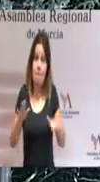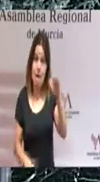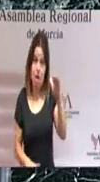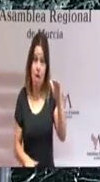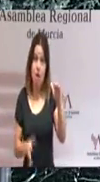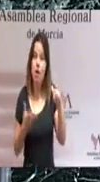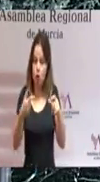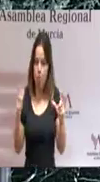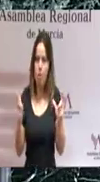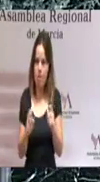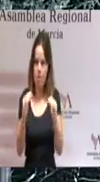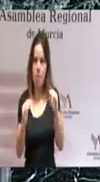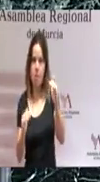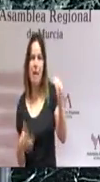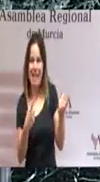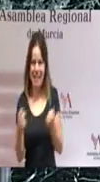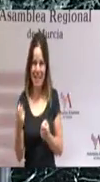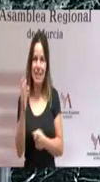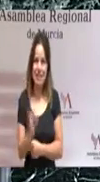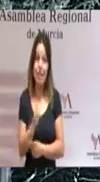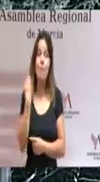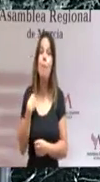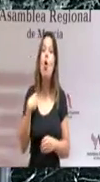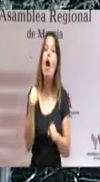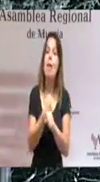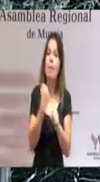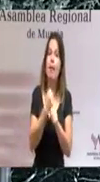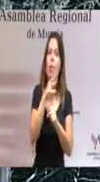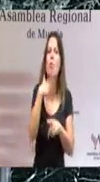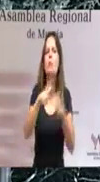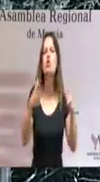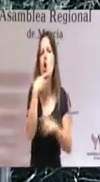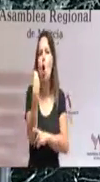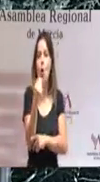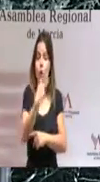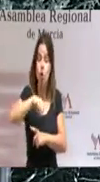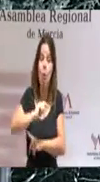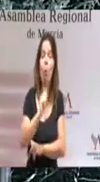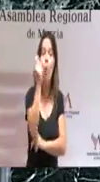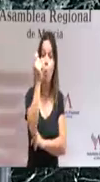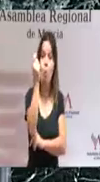tenemos que seguir reduciendo ese índice. Como el empleo para jóvenes, que hemos conseguido